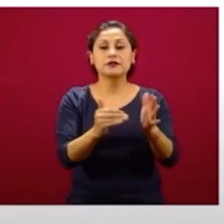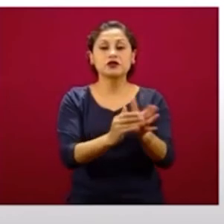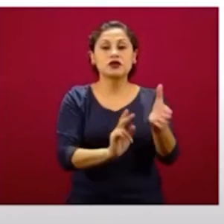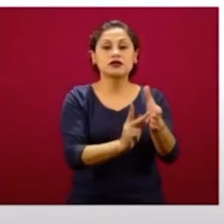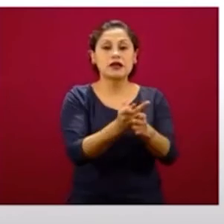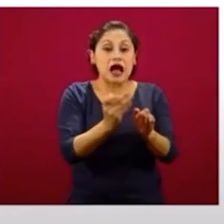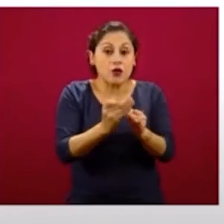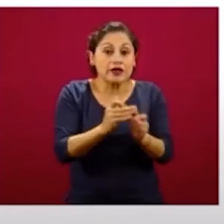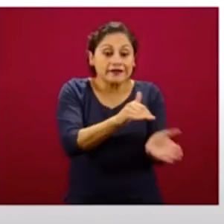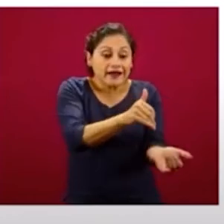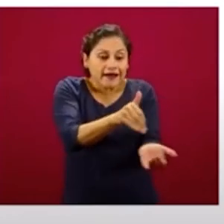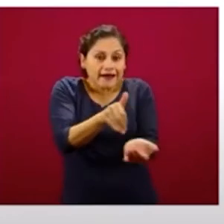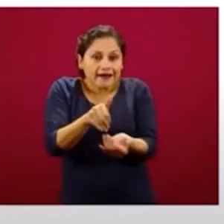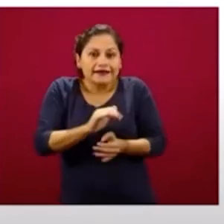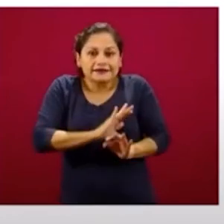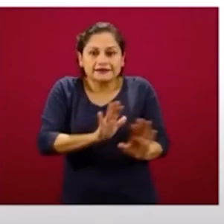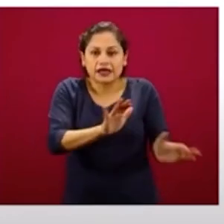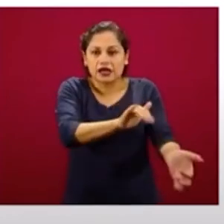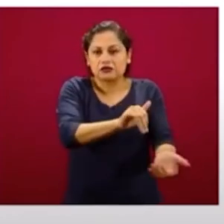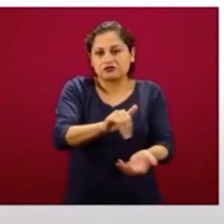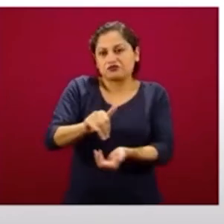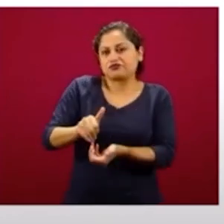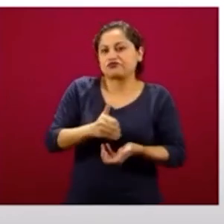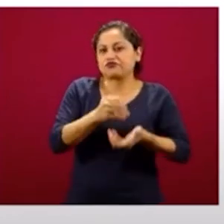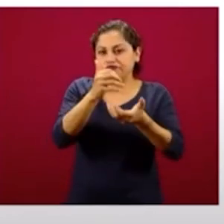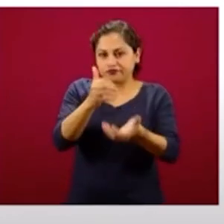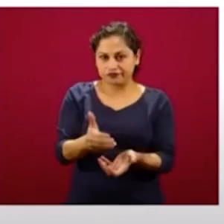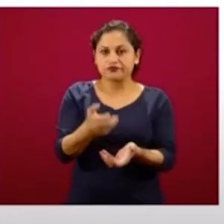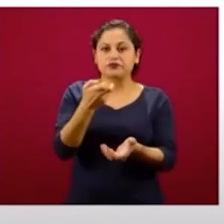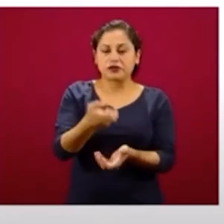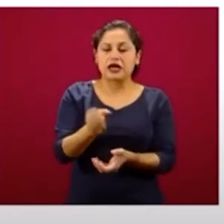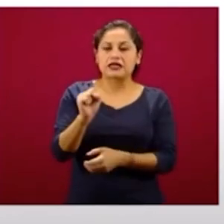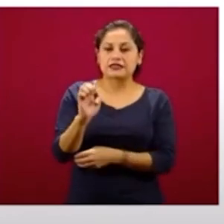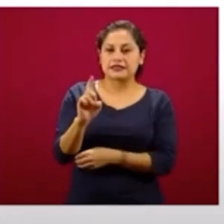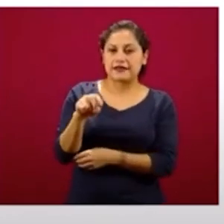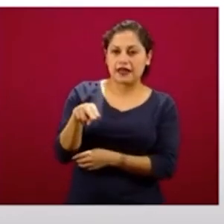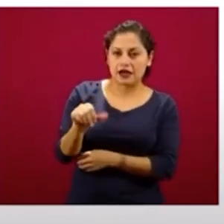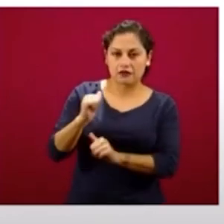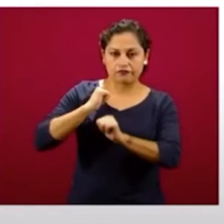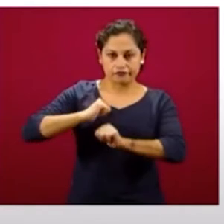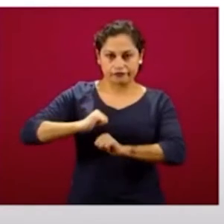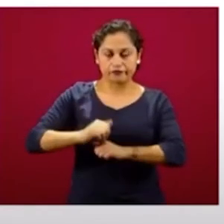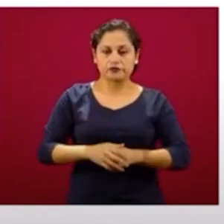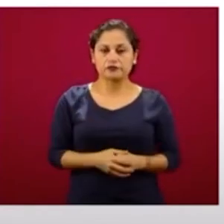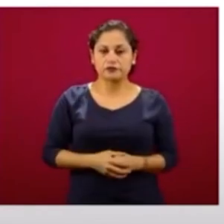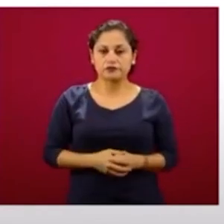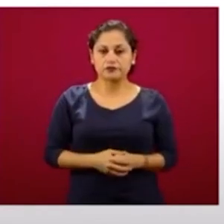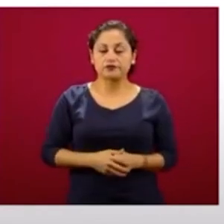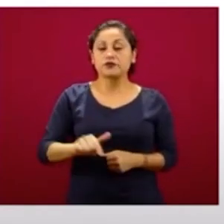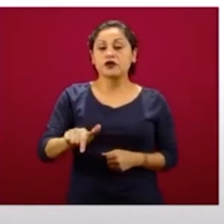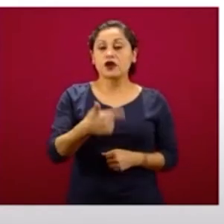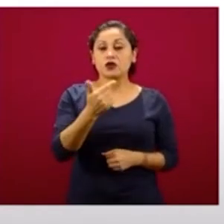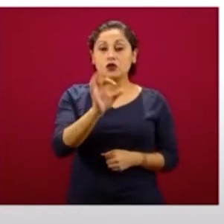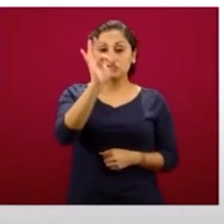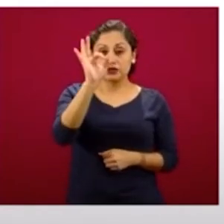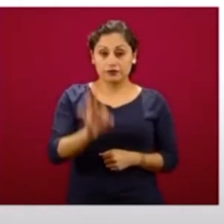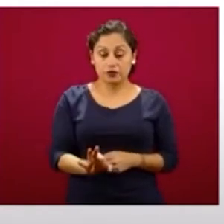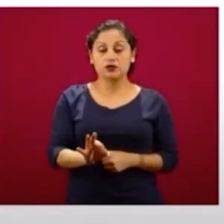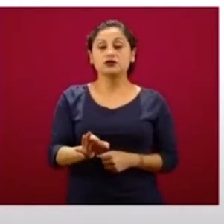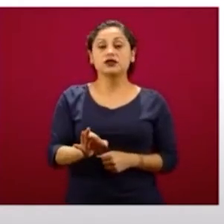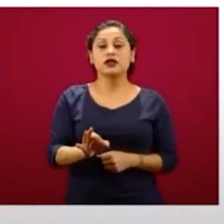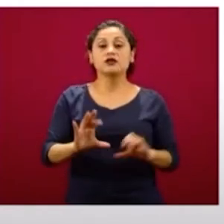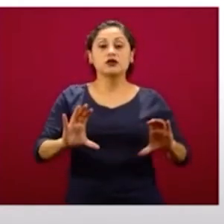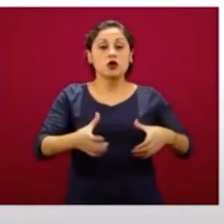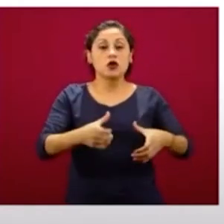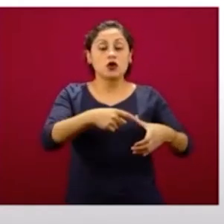planta de los viveros forestales de la Sedena. Y el 12% en viveros